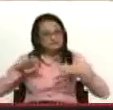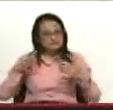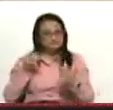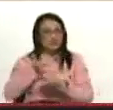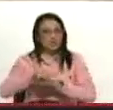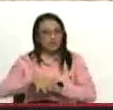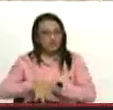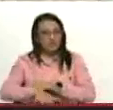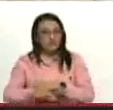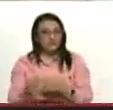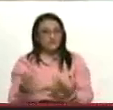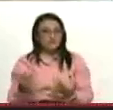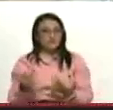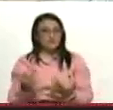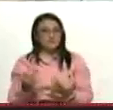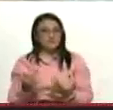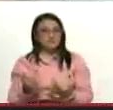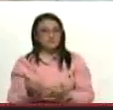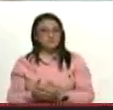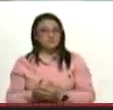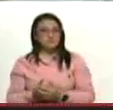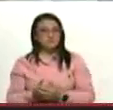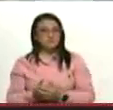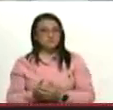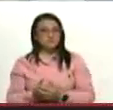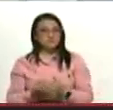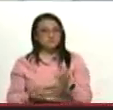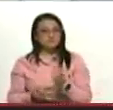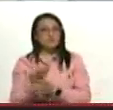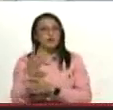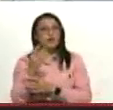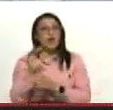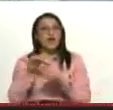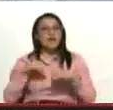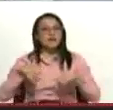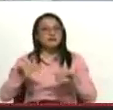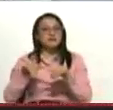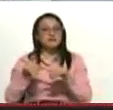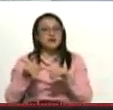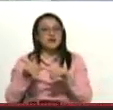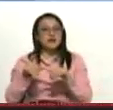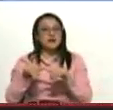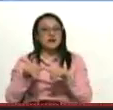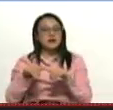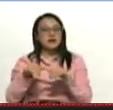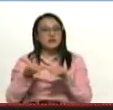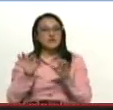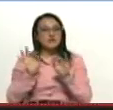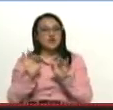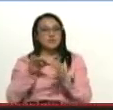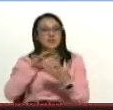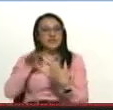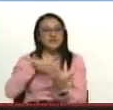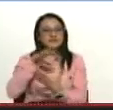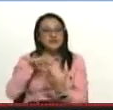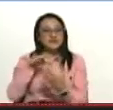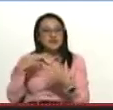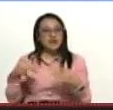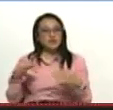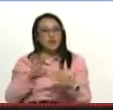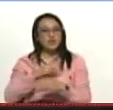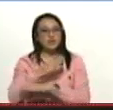por eso se ha creado la agencia de manejo de desastres naturales del